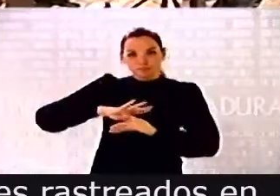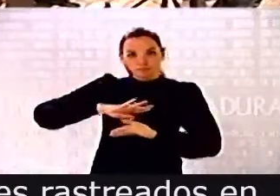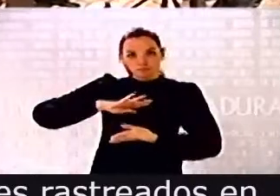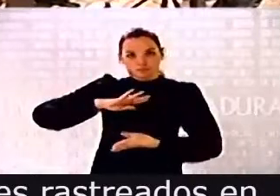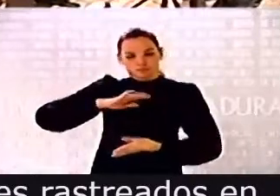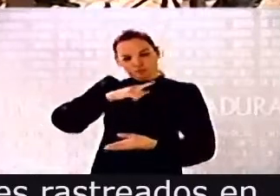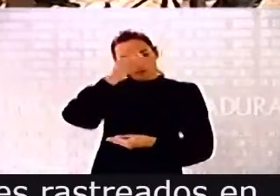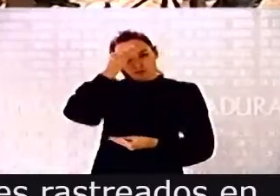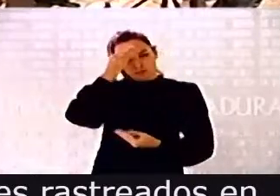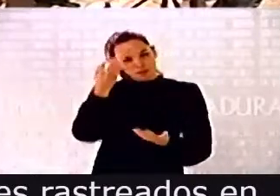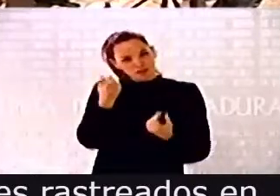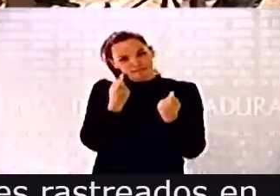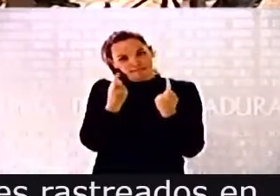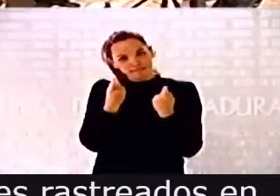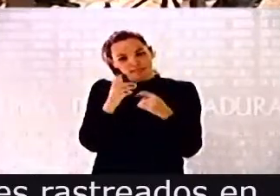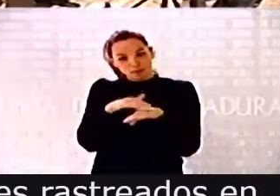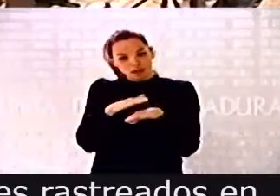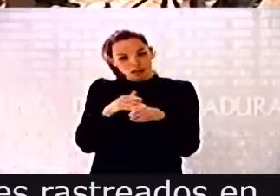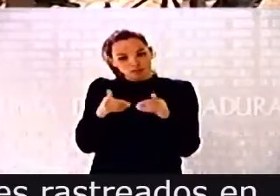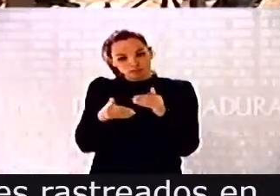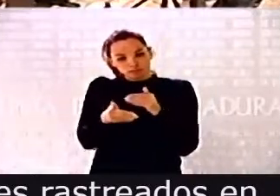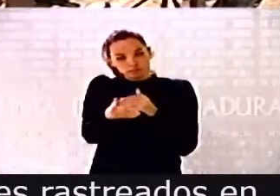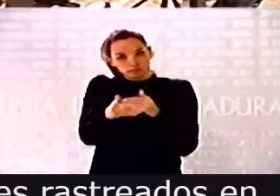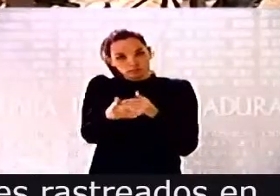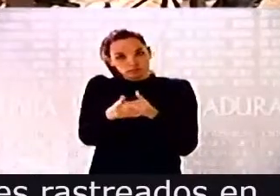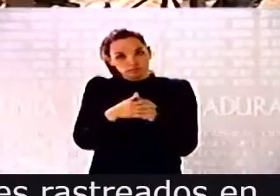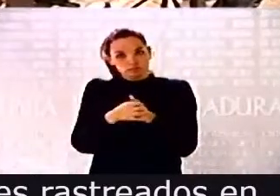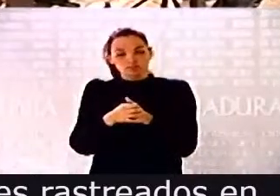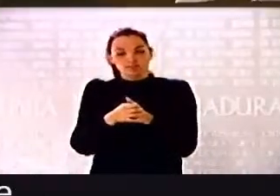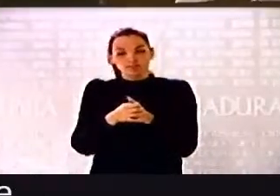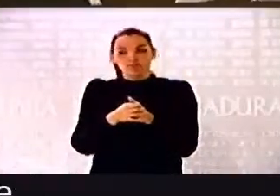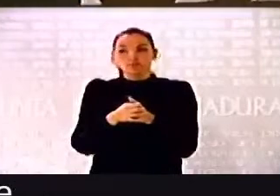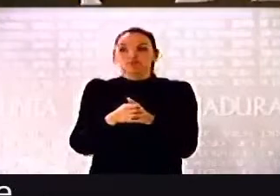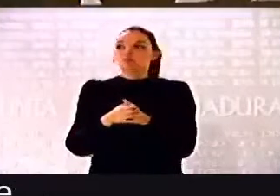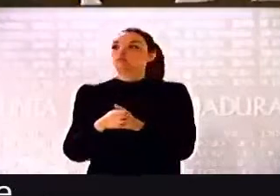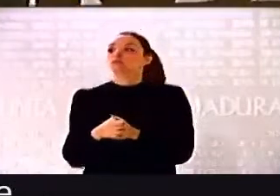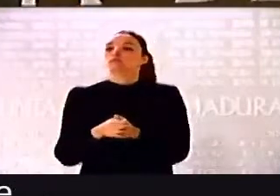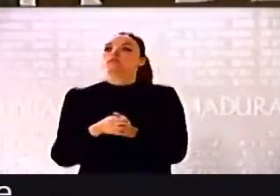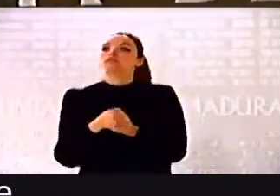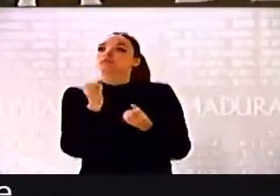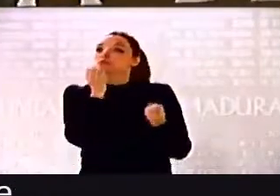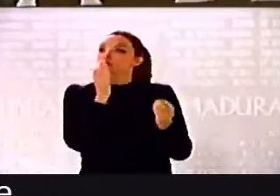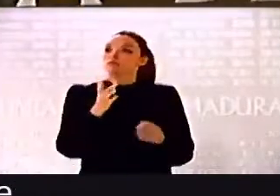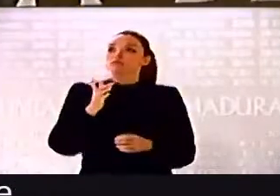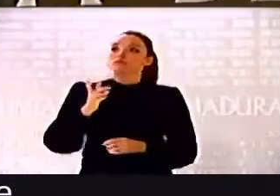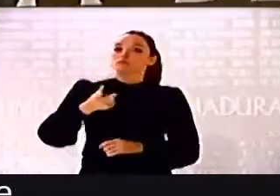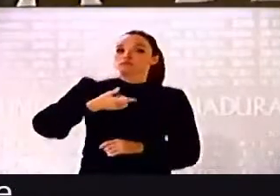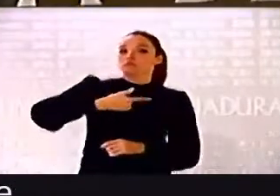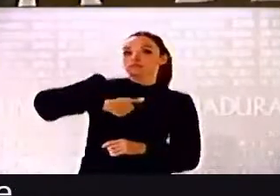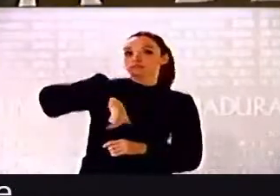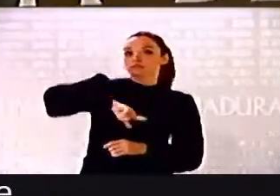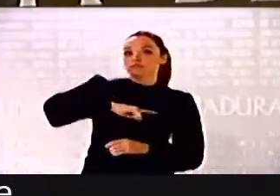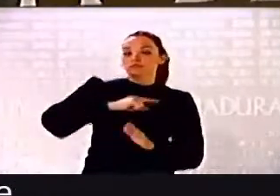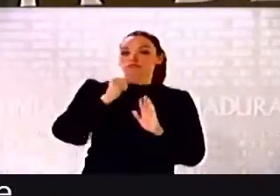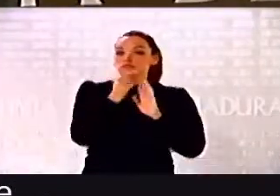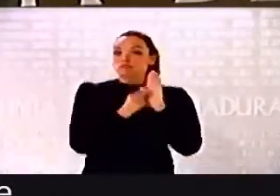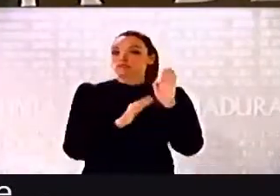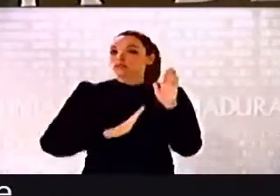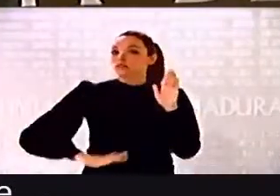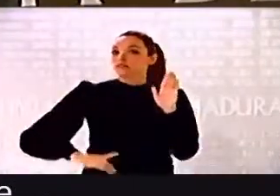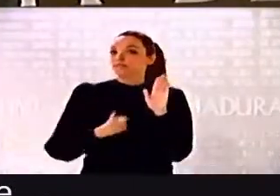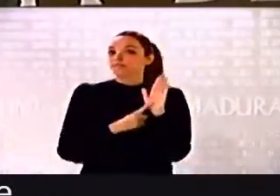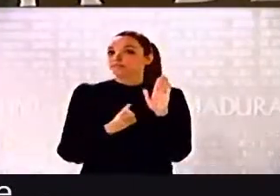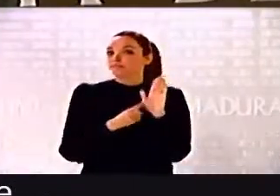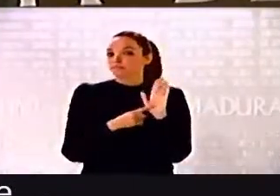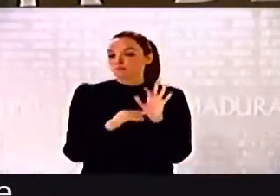necesiten en breve? Bueno, nosotros tenemos que estar con los planes de contingencia permanentemente